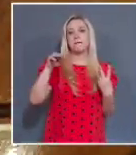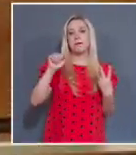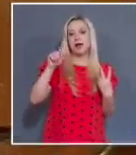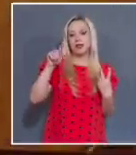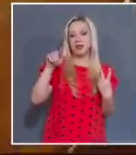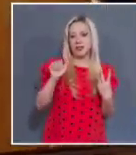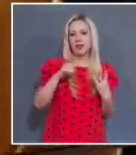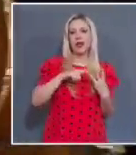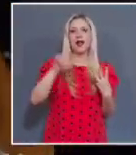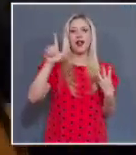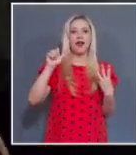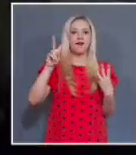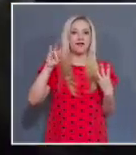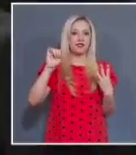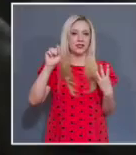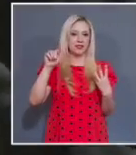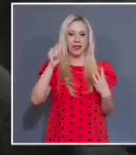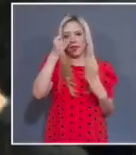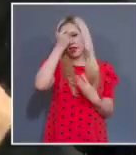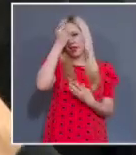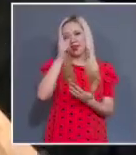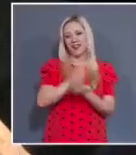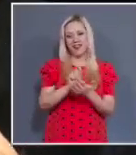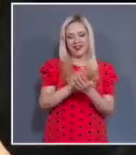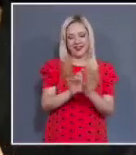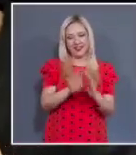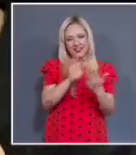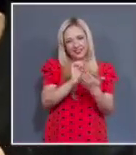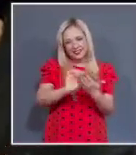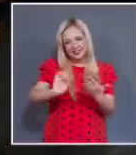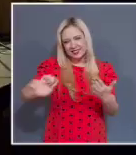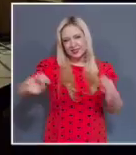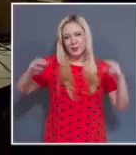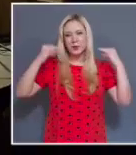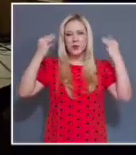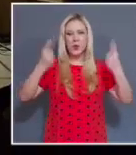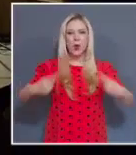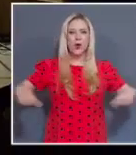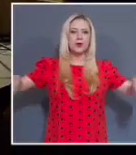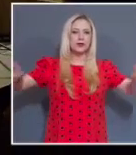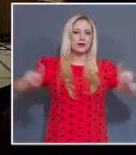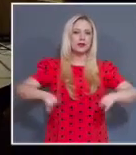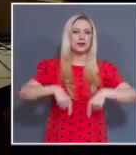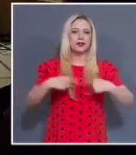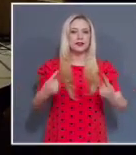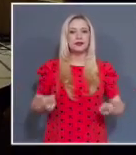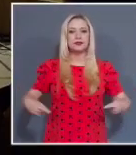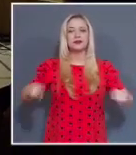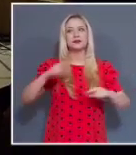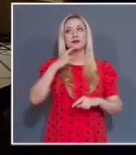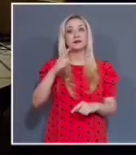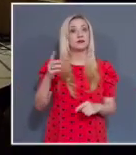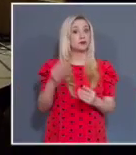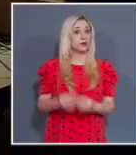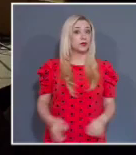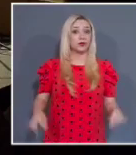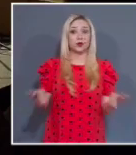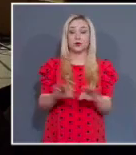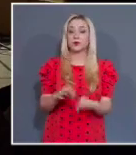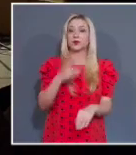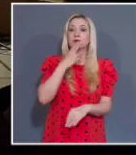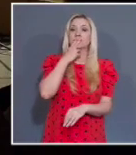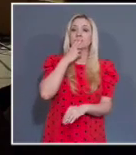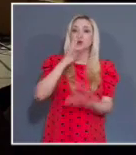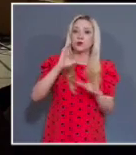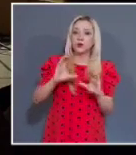este cuarteto previo al concierto y nos hablaron sobre la relevancia de mantener vigente la música de estos destacados